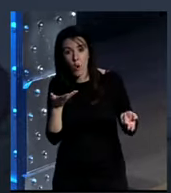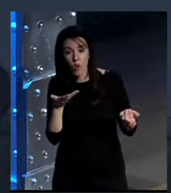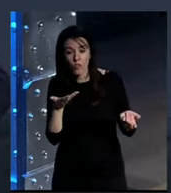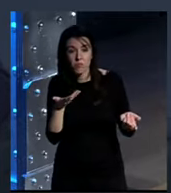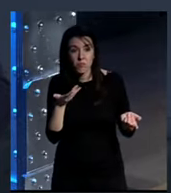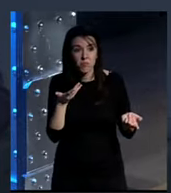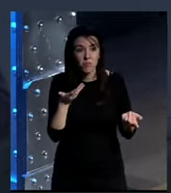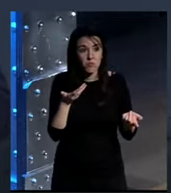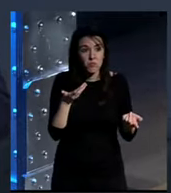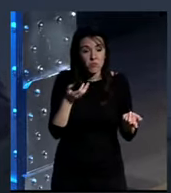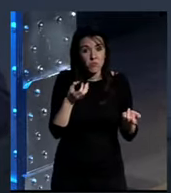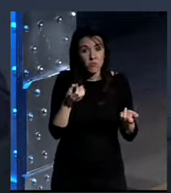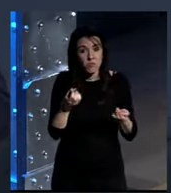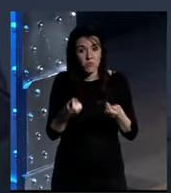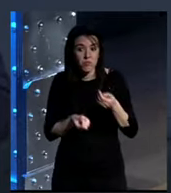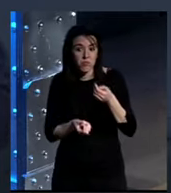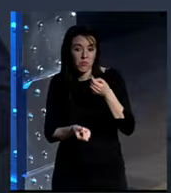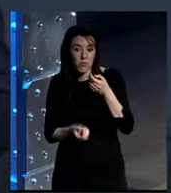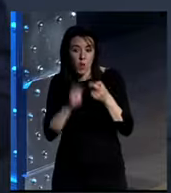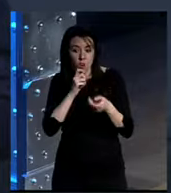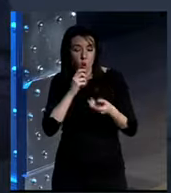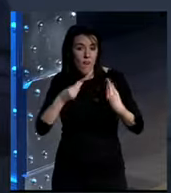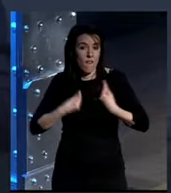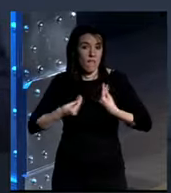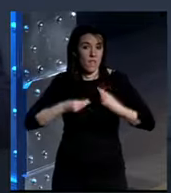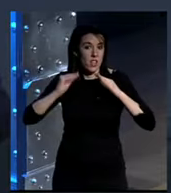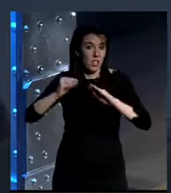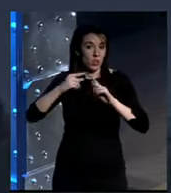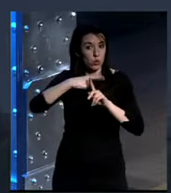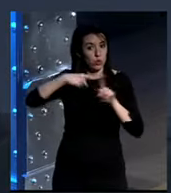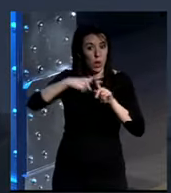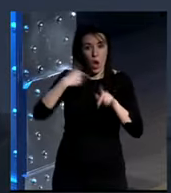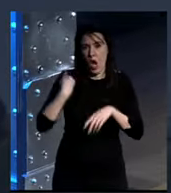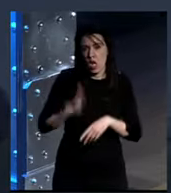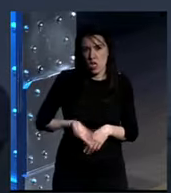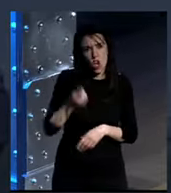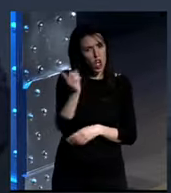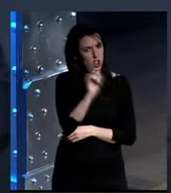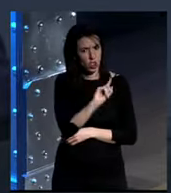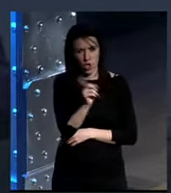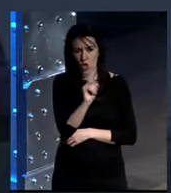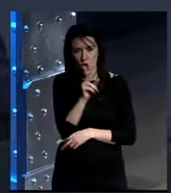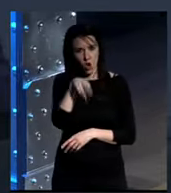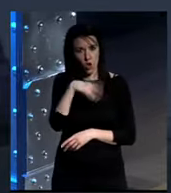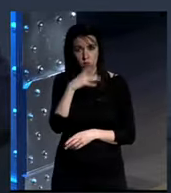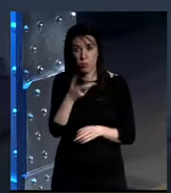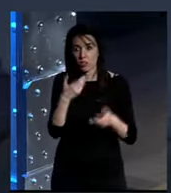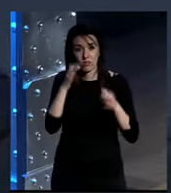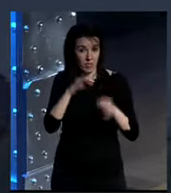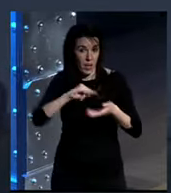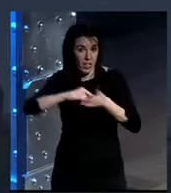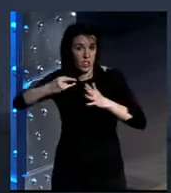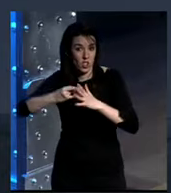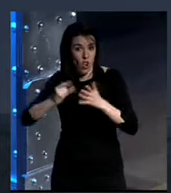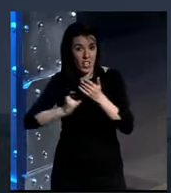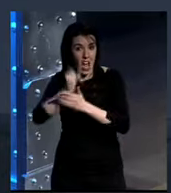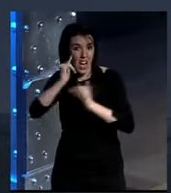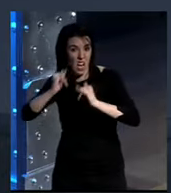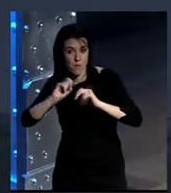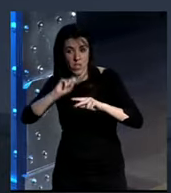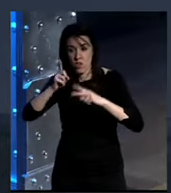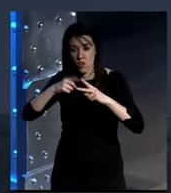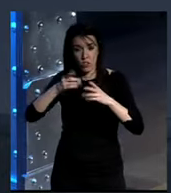origen más bien acomodado. No eran ricos, evidentemente, porque si no, pues hubieran ido a caminos o a estas cosas que eran